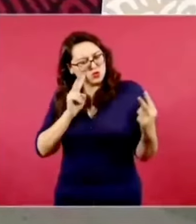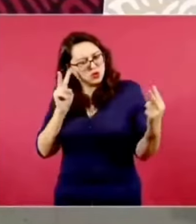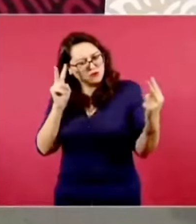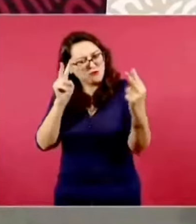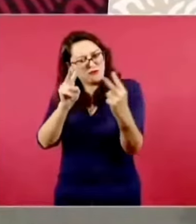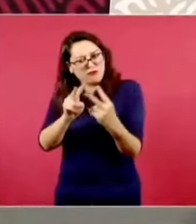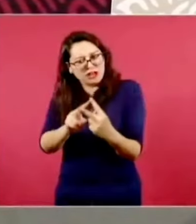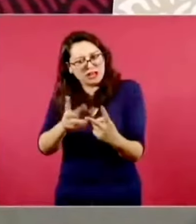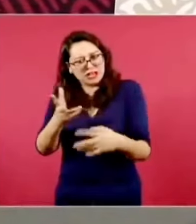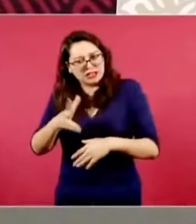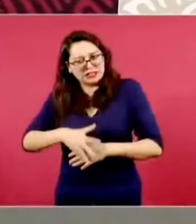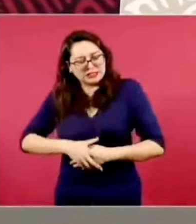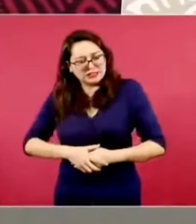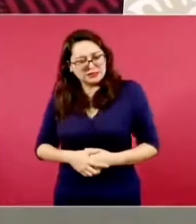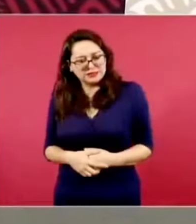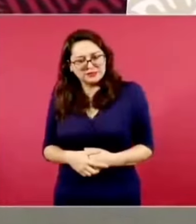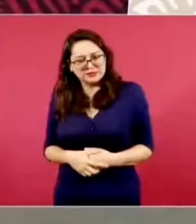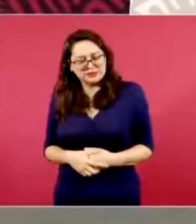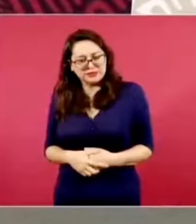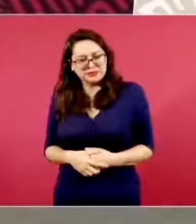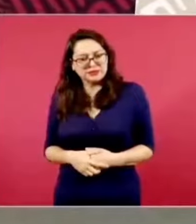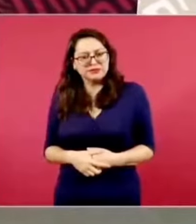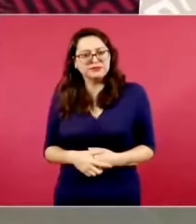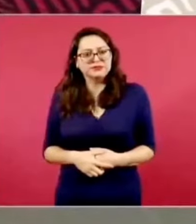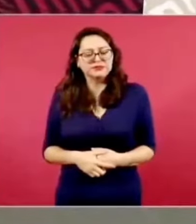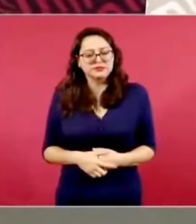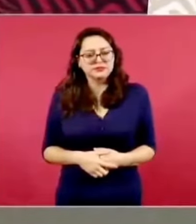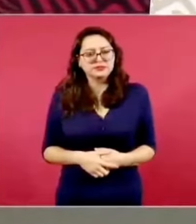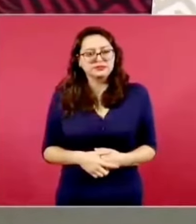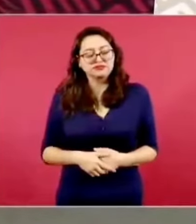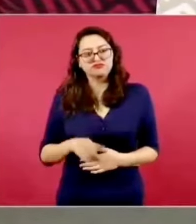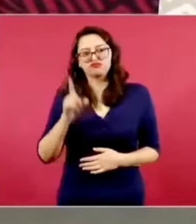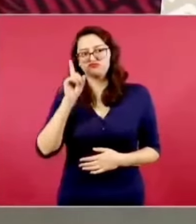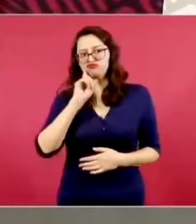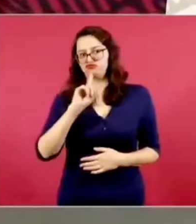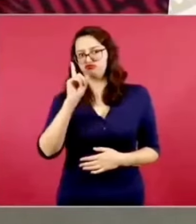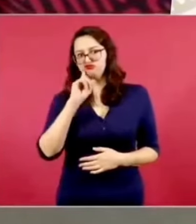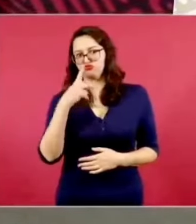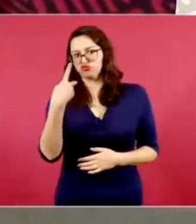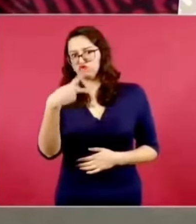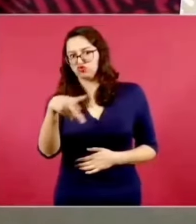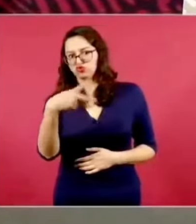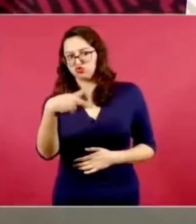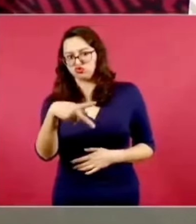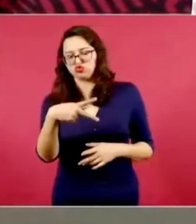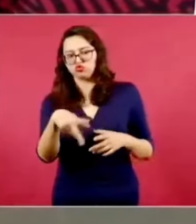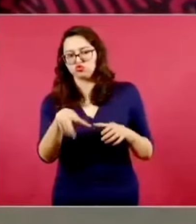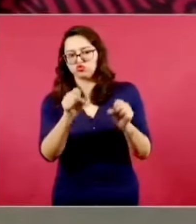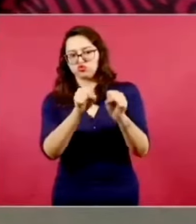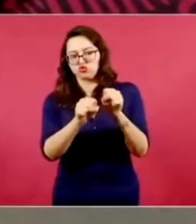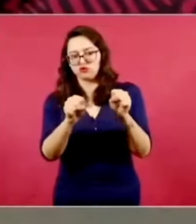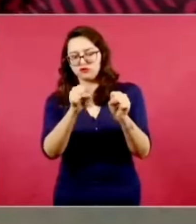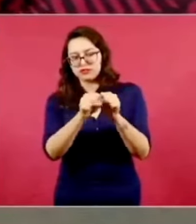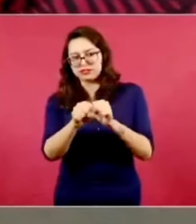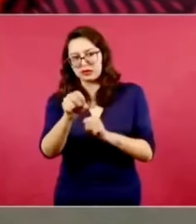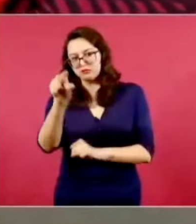Qué inteligente Qué inteligente Beatriz que la conocí